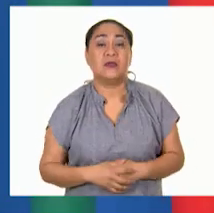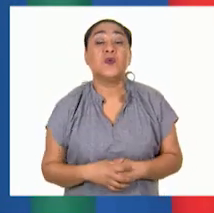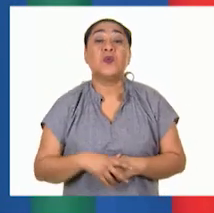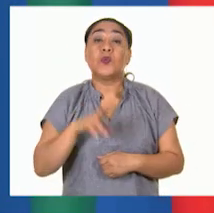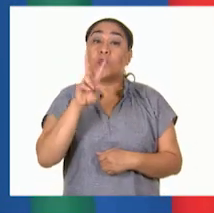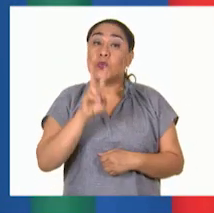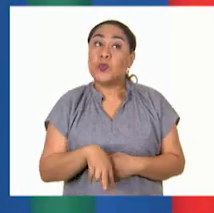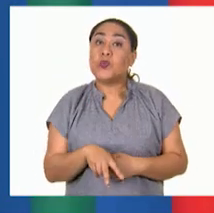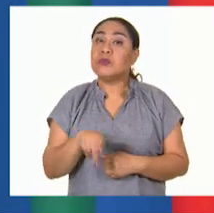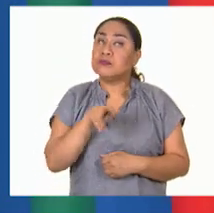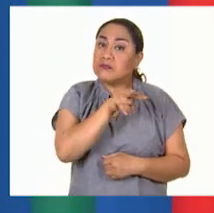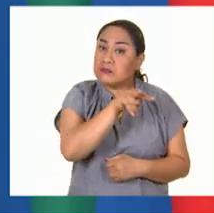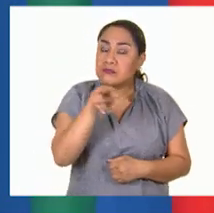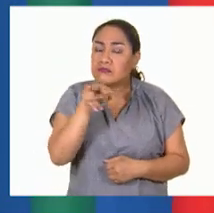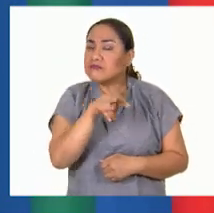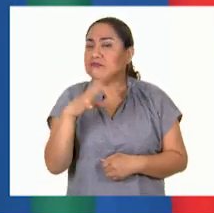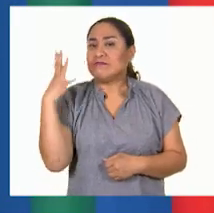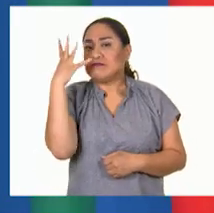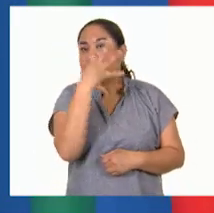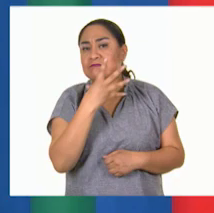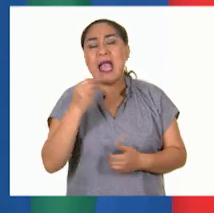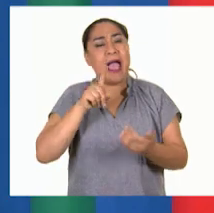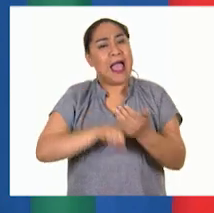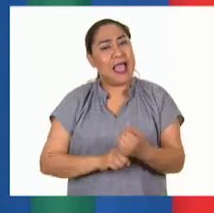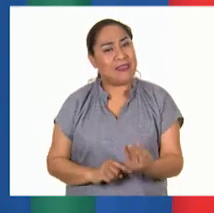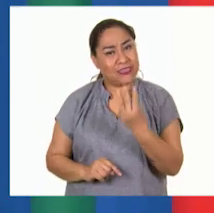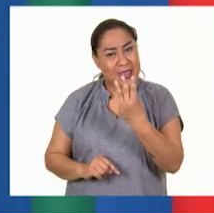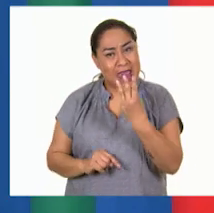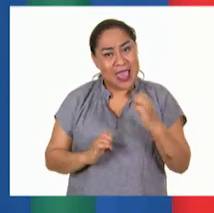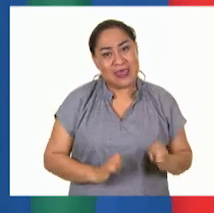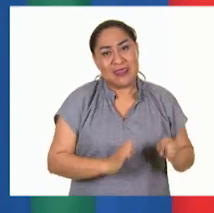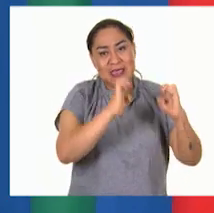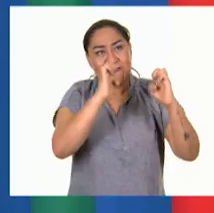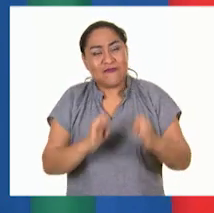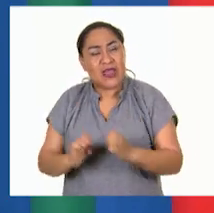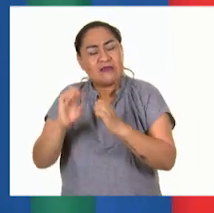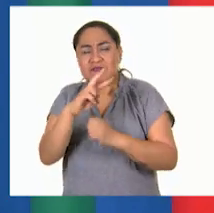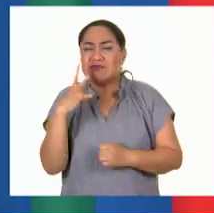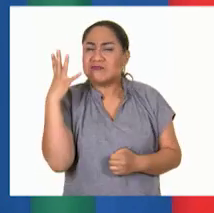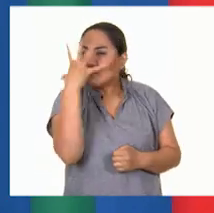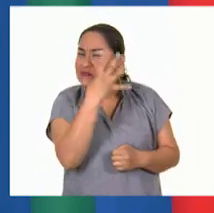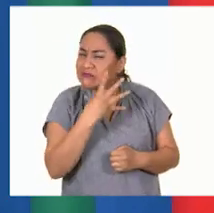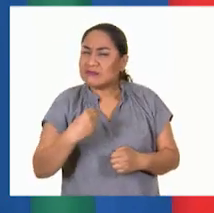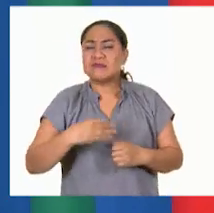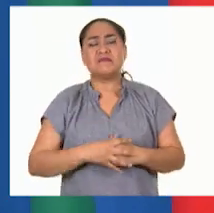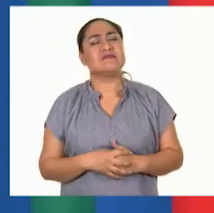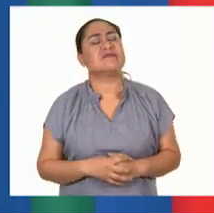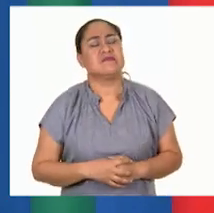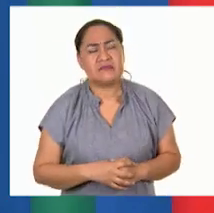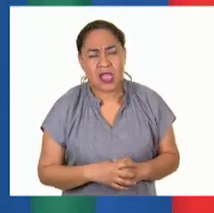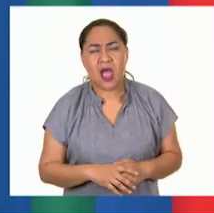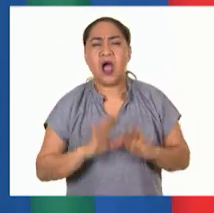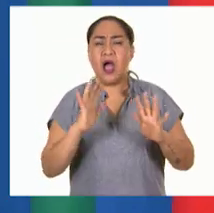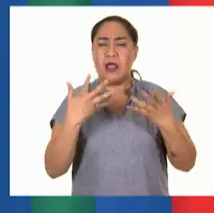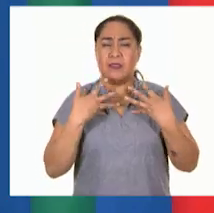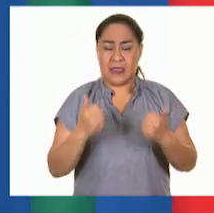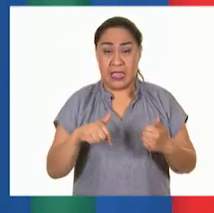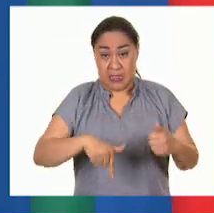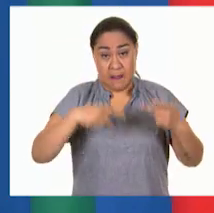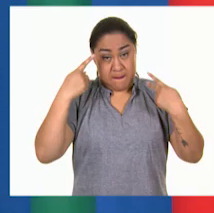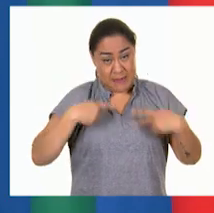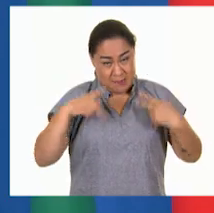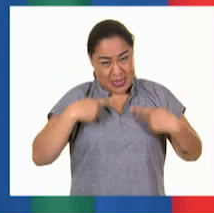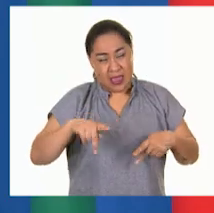muy bellos. Bueno, los 3 edificios que hemos visto son muy bellos. Entonces, de alguna manera, los artistas mexicanos